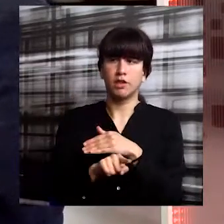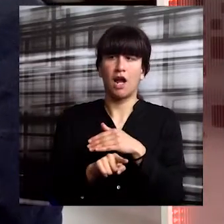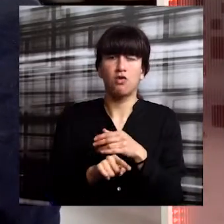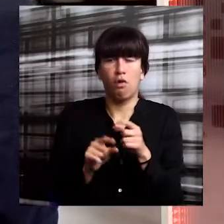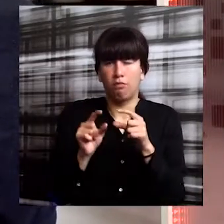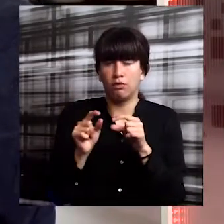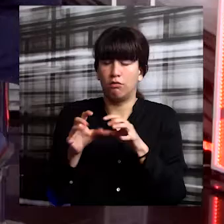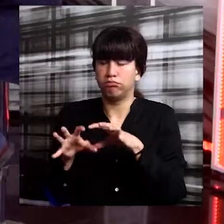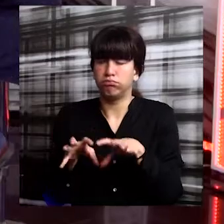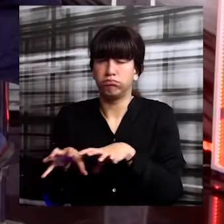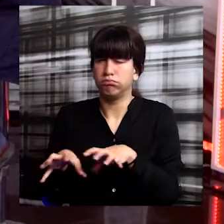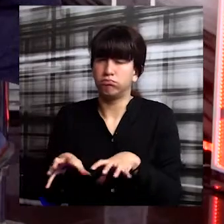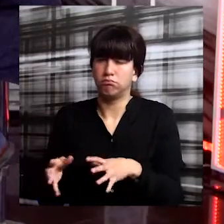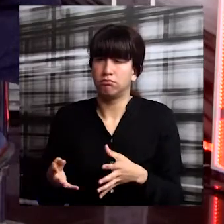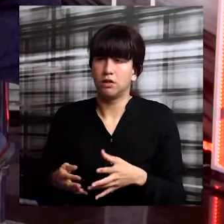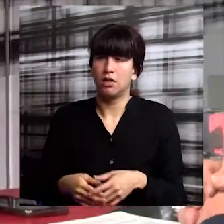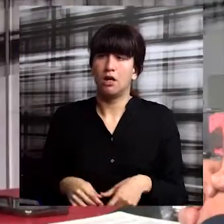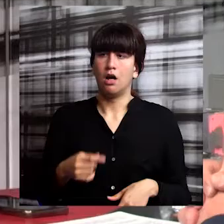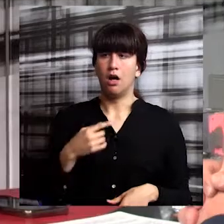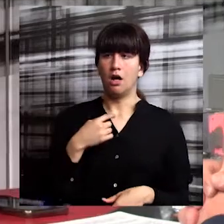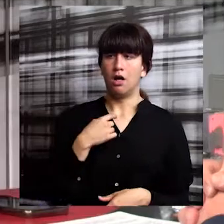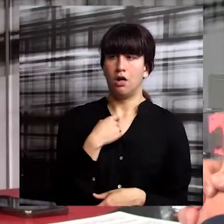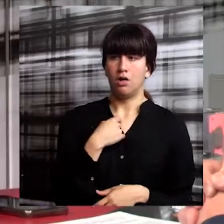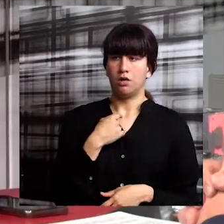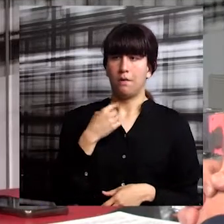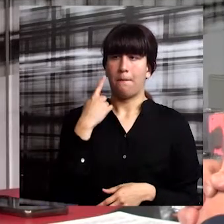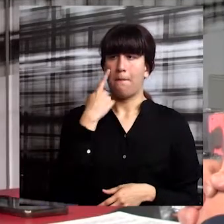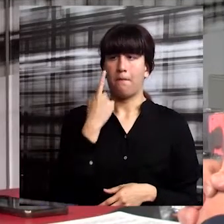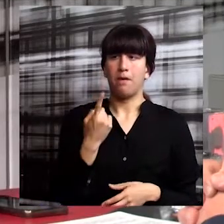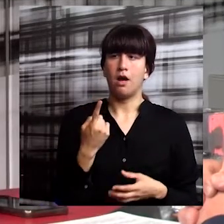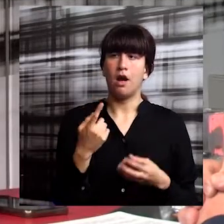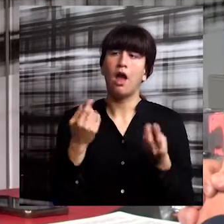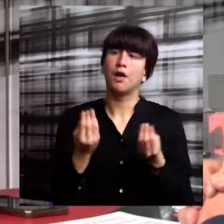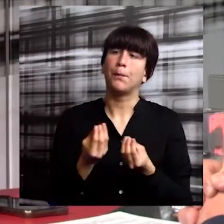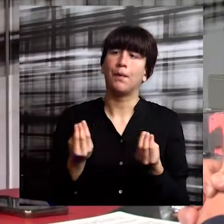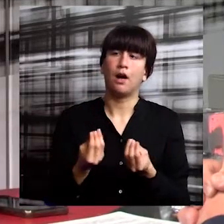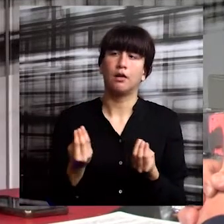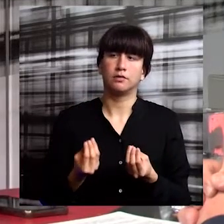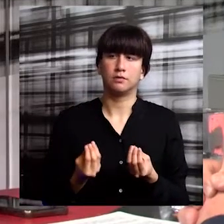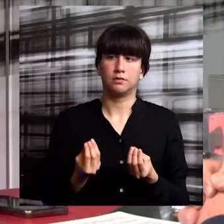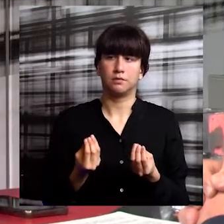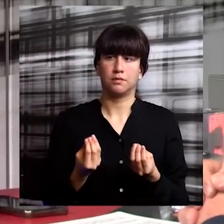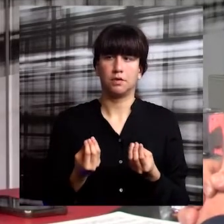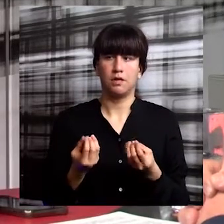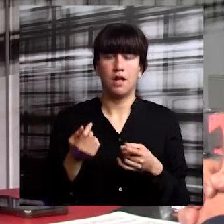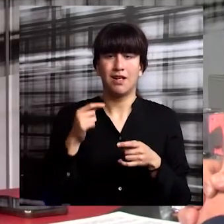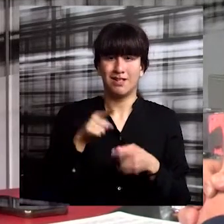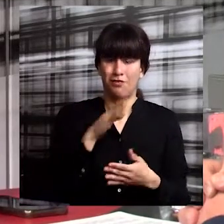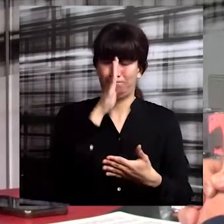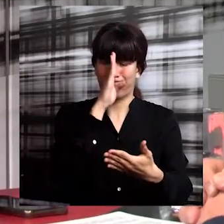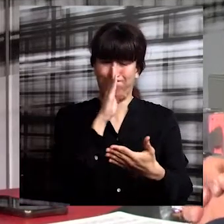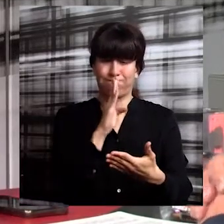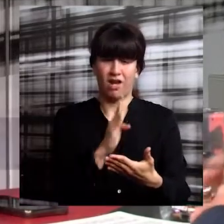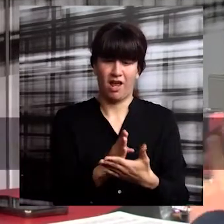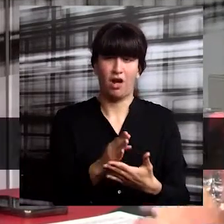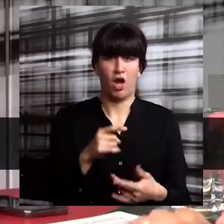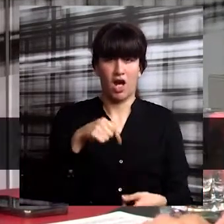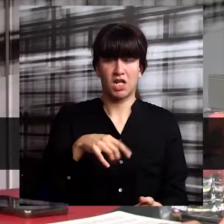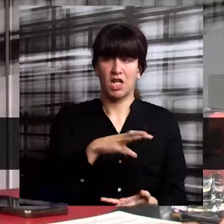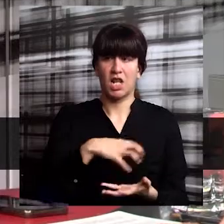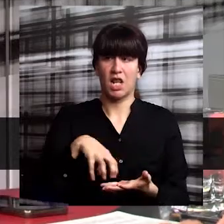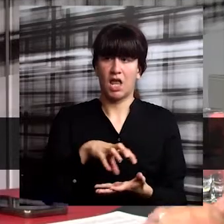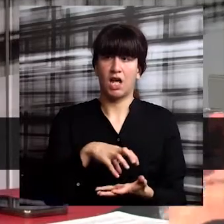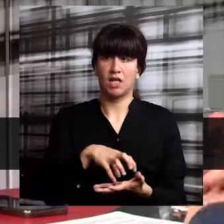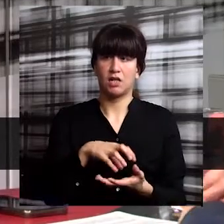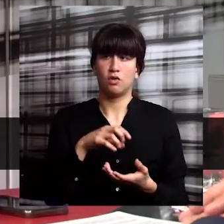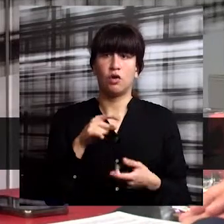retraso. Mira, yo preferiría que a nivel regional se cortaran estos queques y se tomaran las decisiones y no tuviera que uno